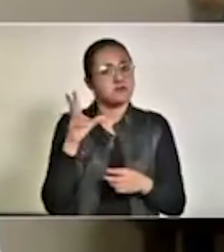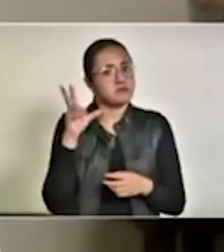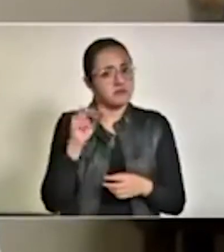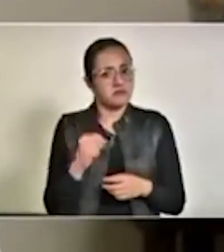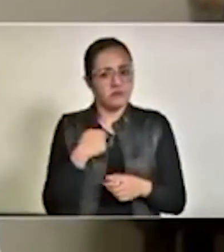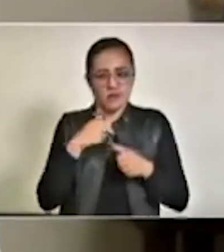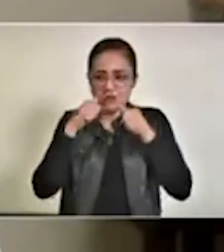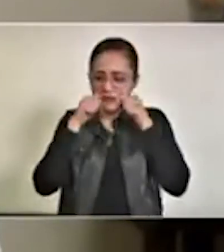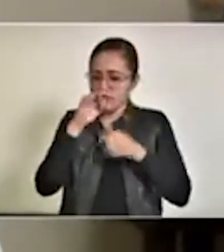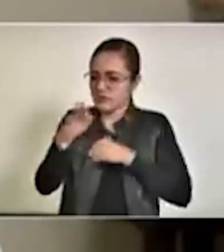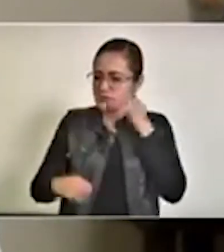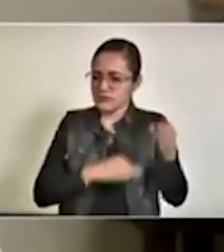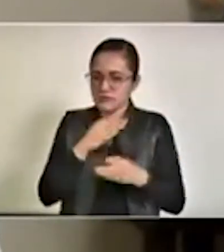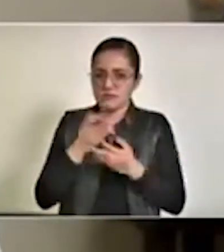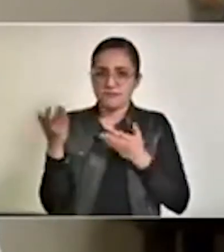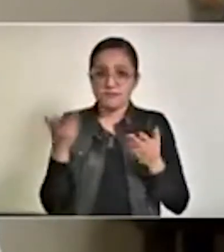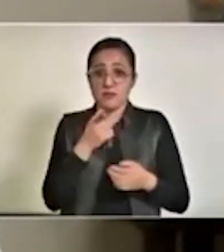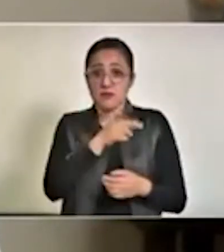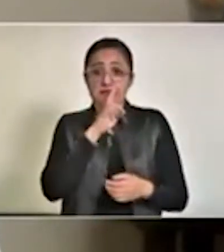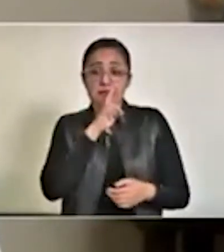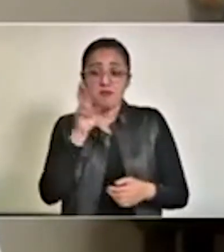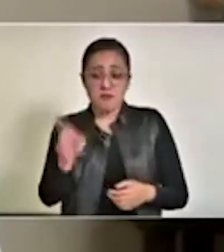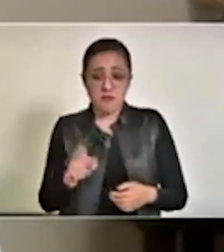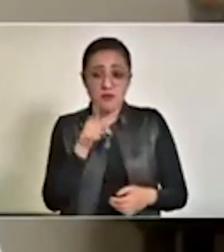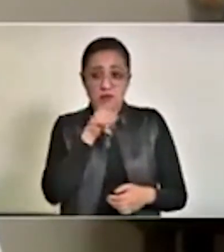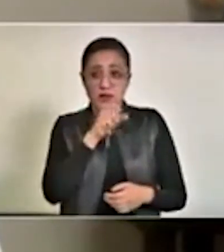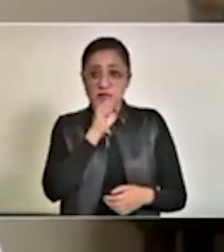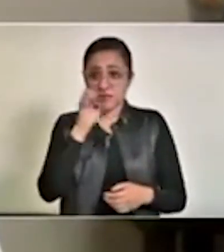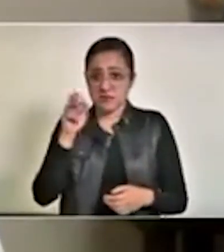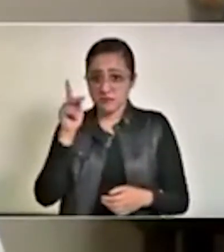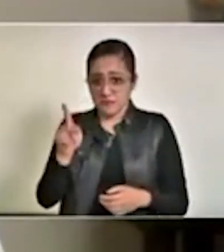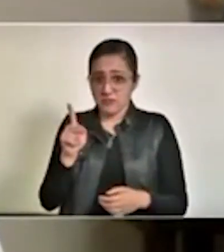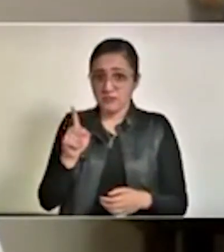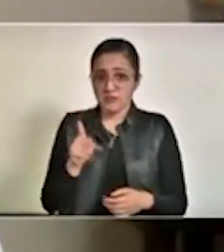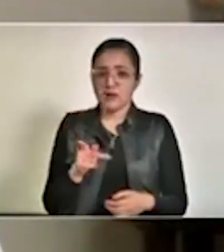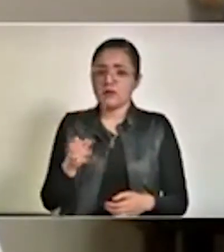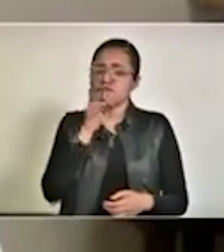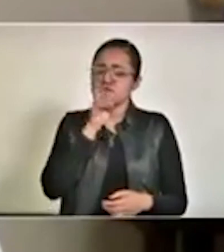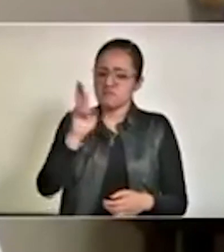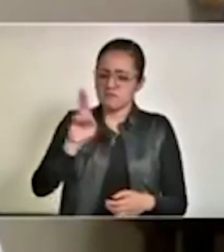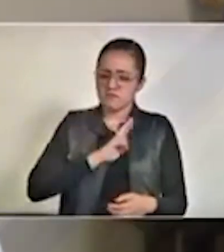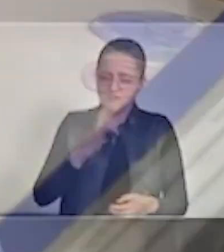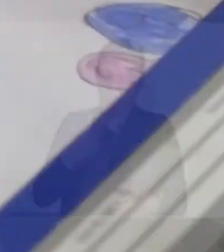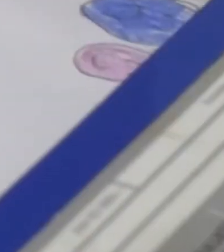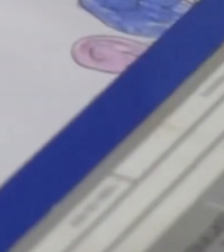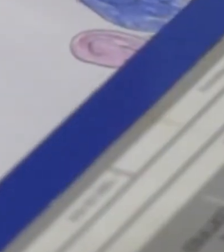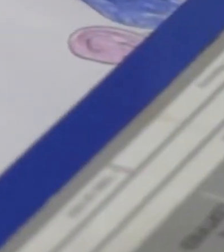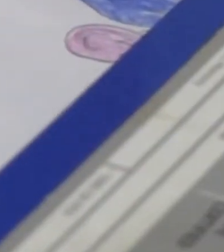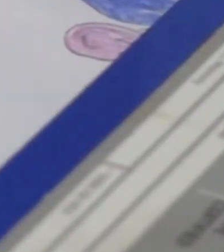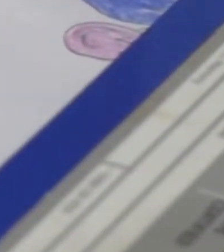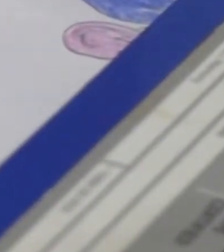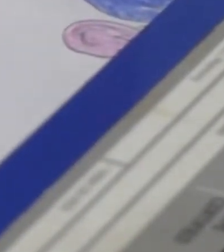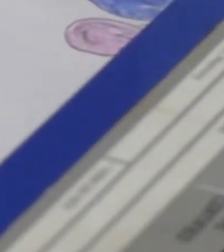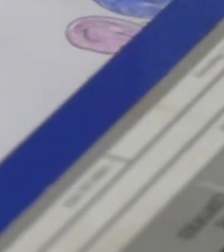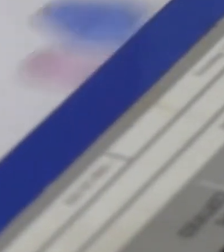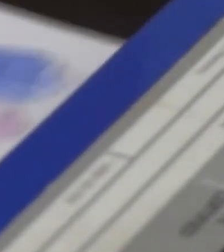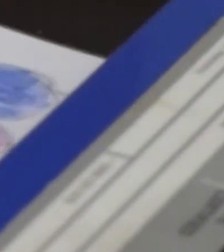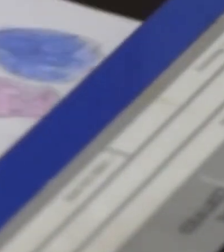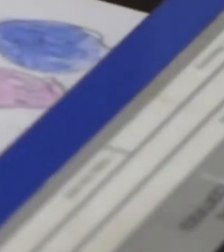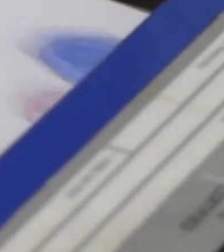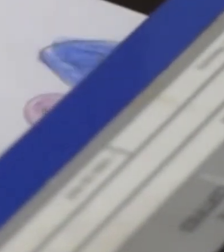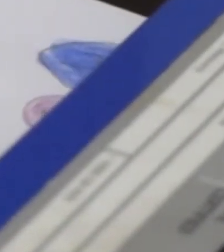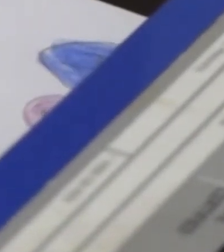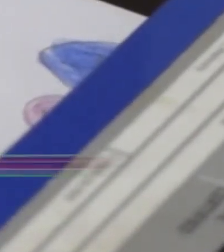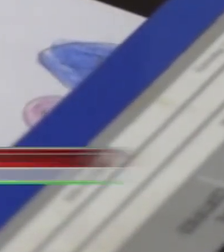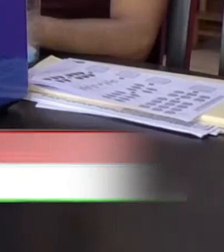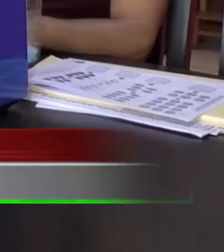su curso escolar. Que lo reporten a la Secretaría de Educación, que me lo reporten a mí. Los números para denunciar montos elevados